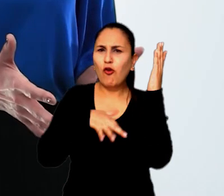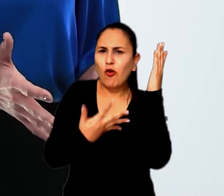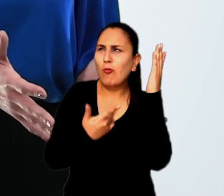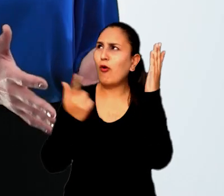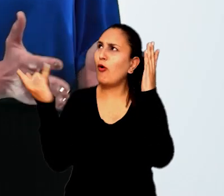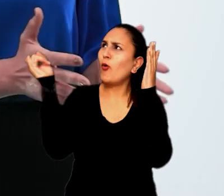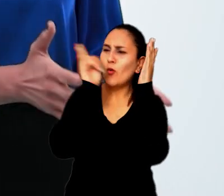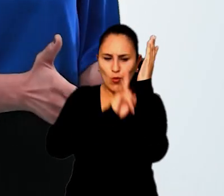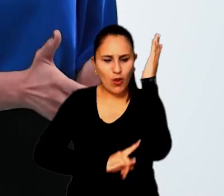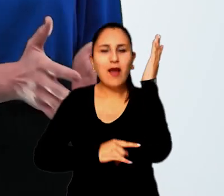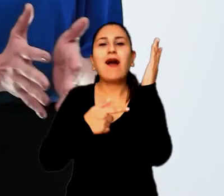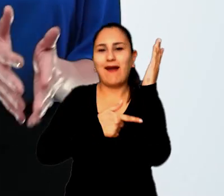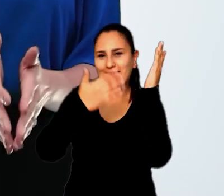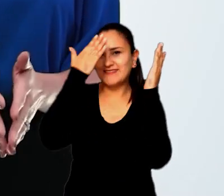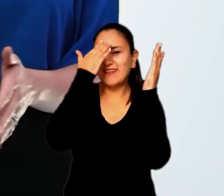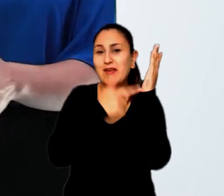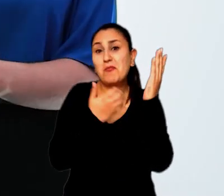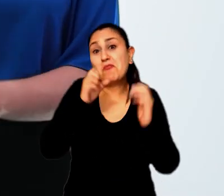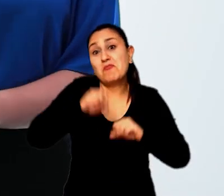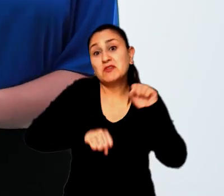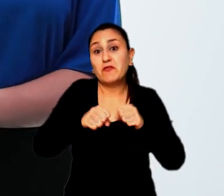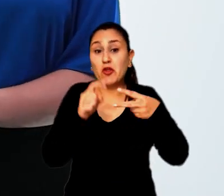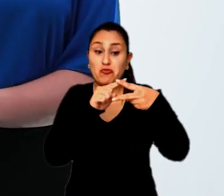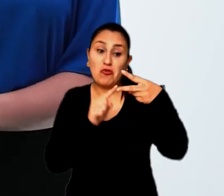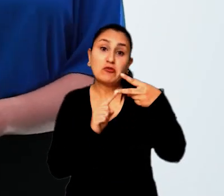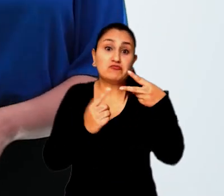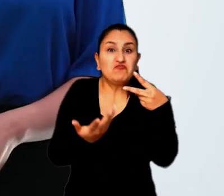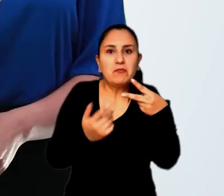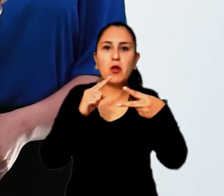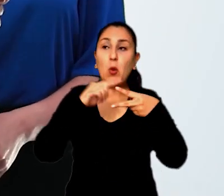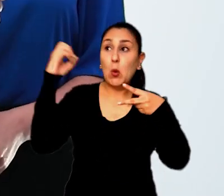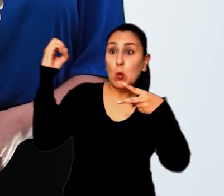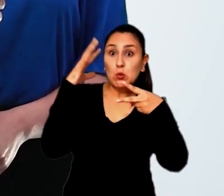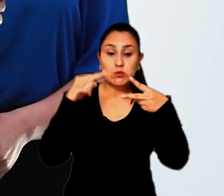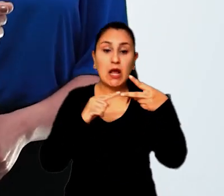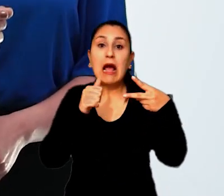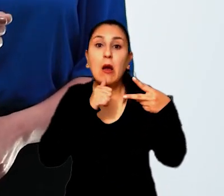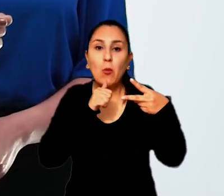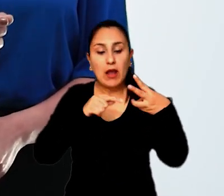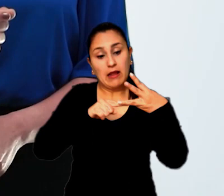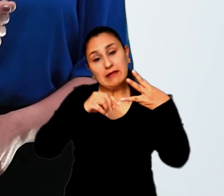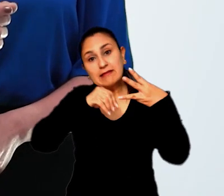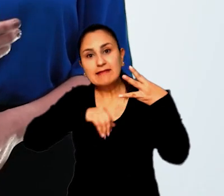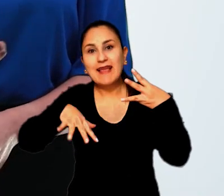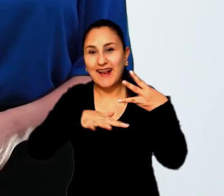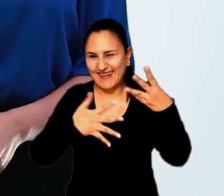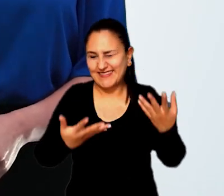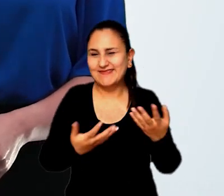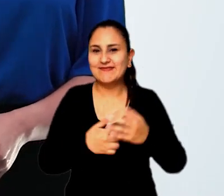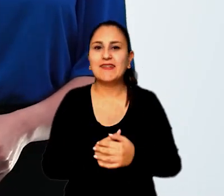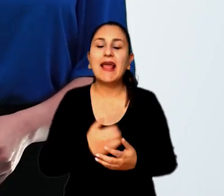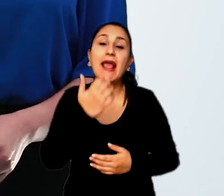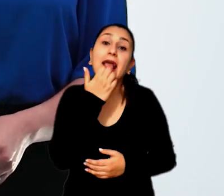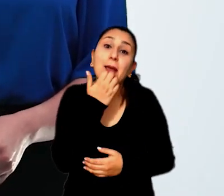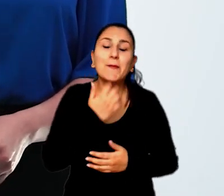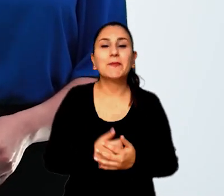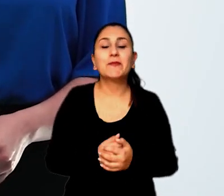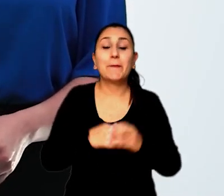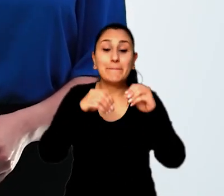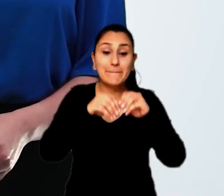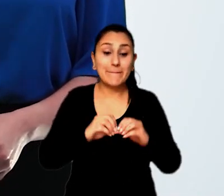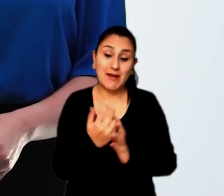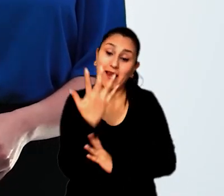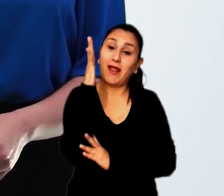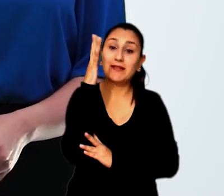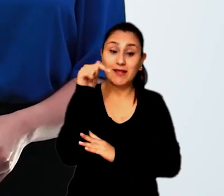tres factores luz agua o tierra por ejemplo la planta es capaz de sobrevivir dependiendo únicamente